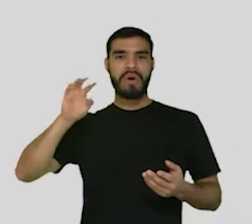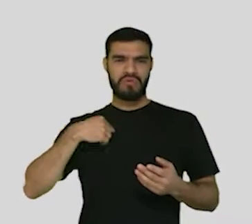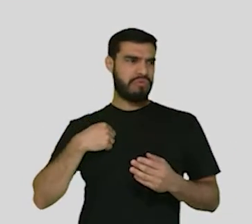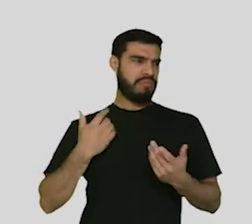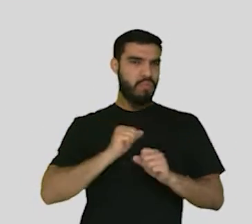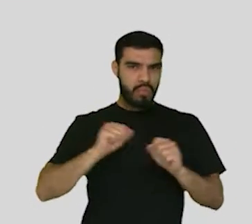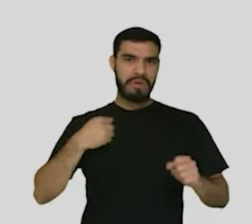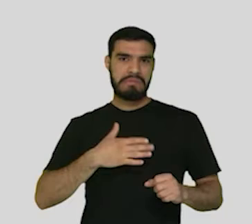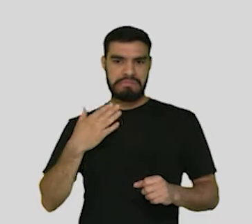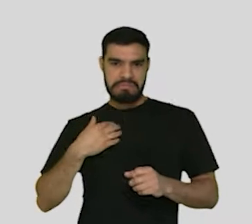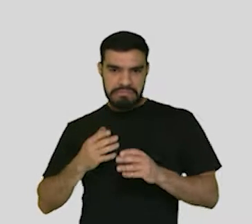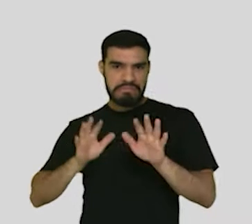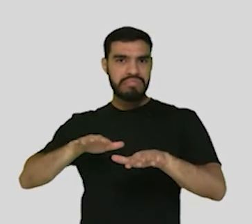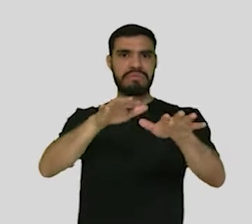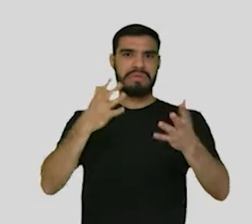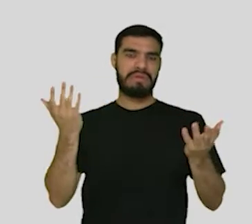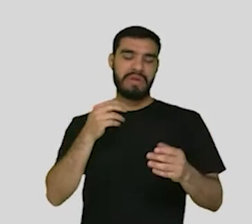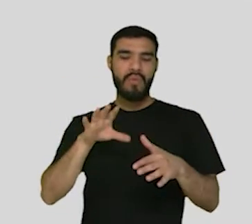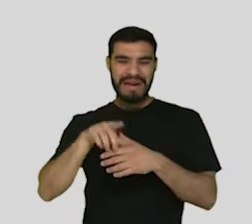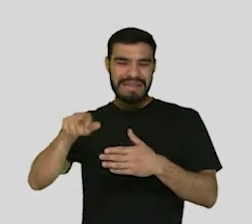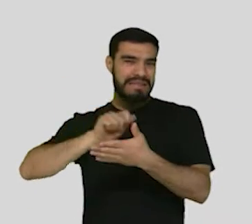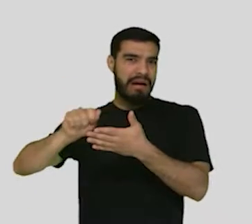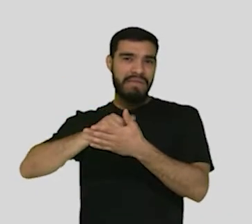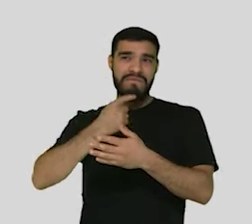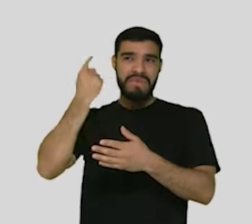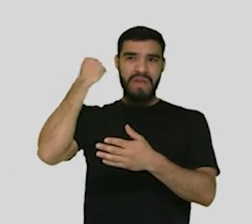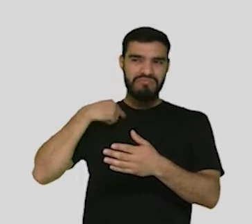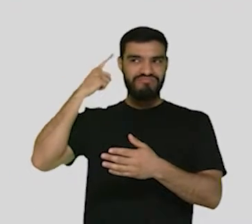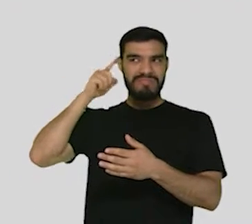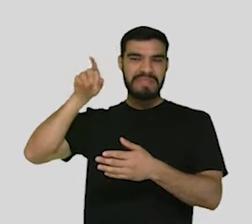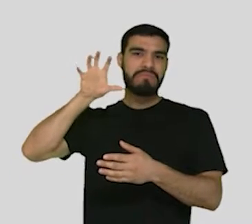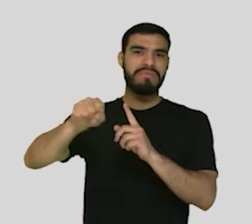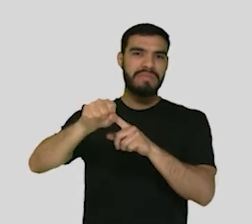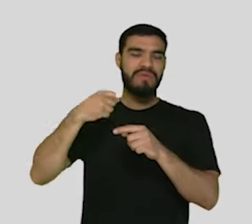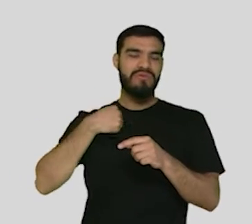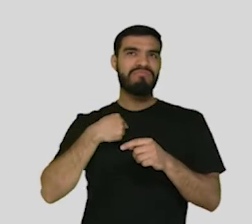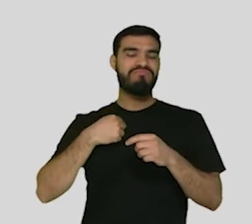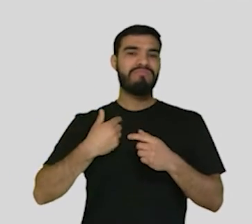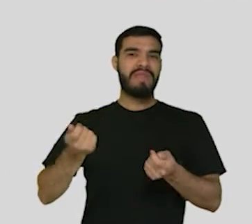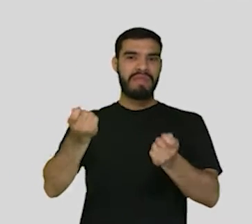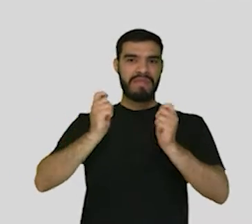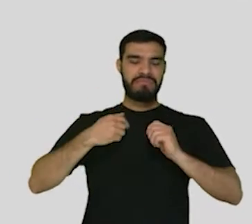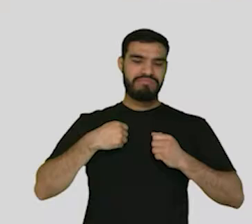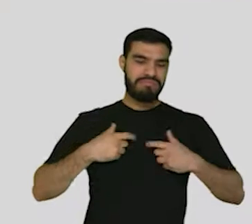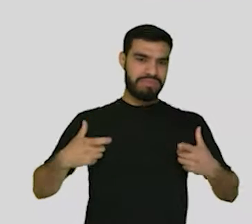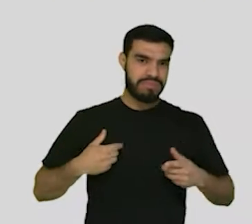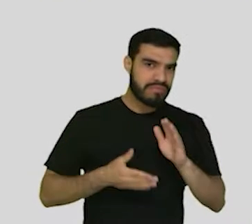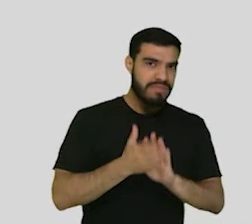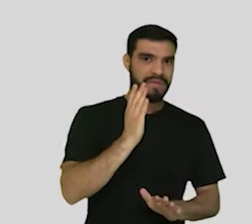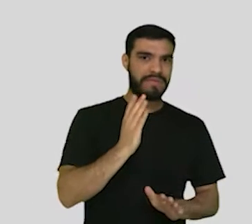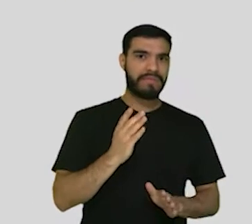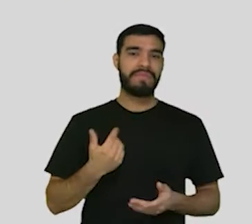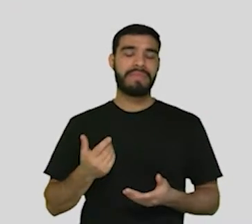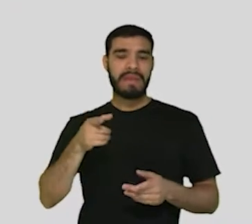revolucionario y tereiva jaro eore upeva ore inspiraba cue y gato jamás esa plena democracia pe no sé jaro